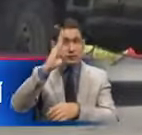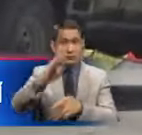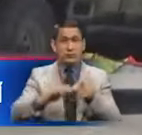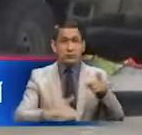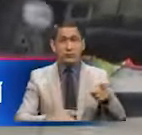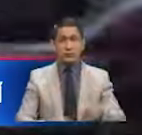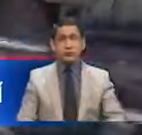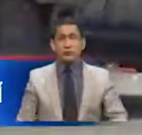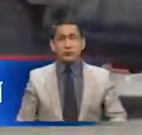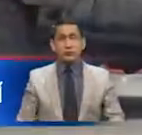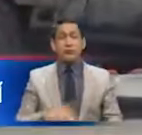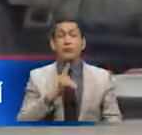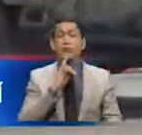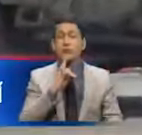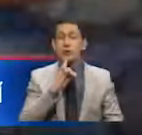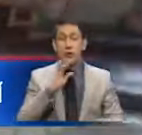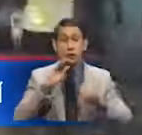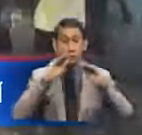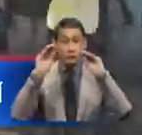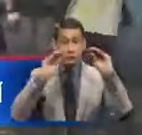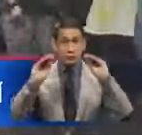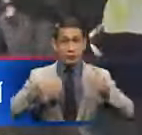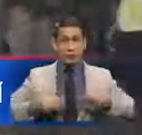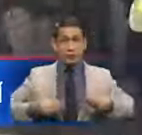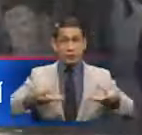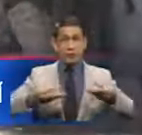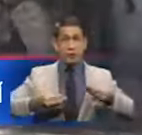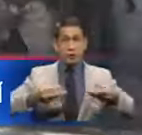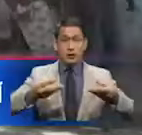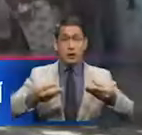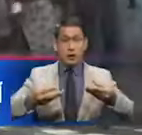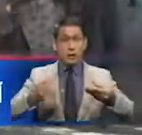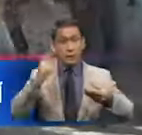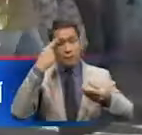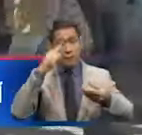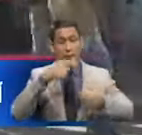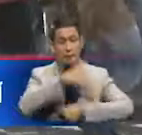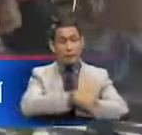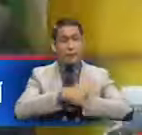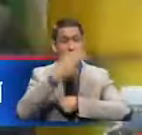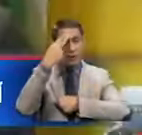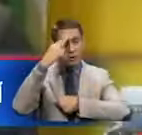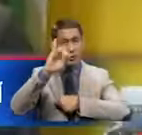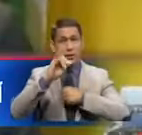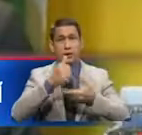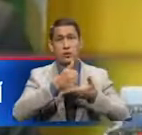haitiana. Estados Unidos anunció el desembolso de más fondos en ayuda para ese país.